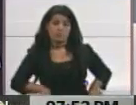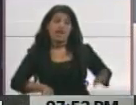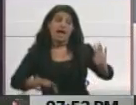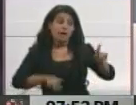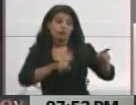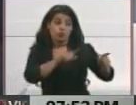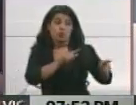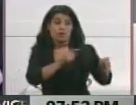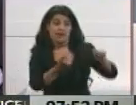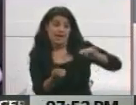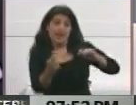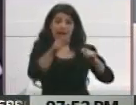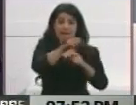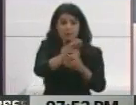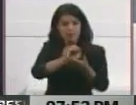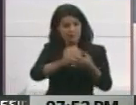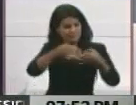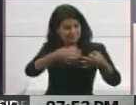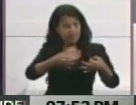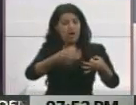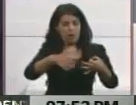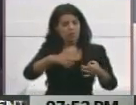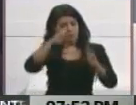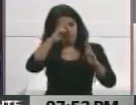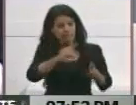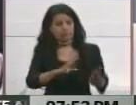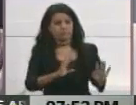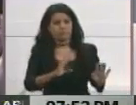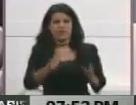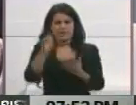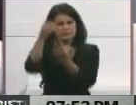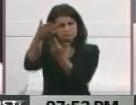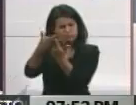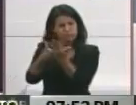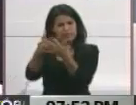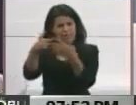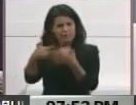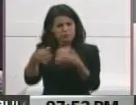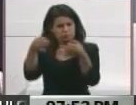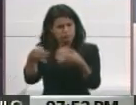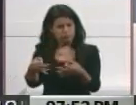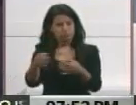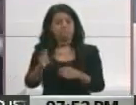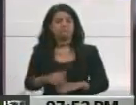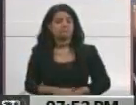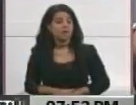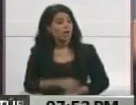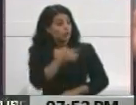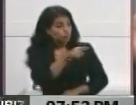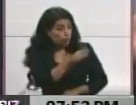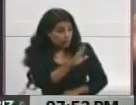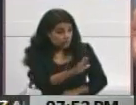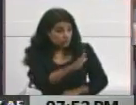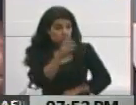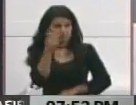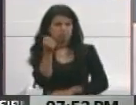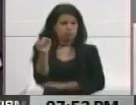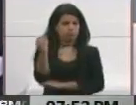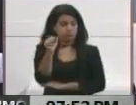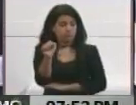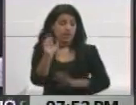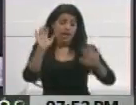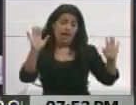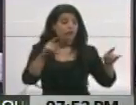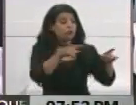Constitución muy bien redactada esa sentencia entonces le dice Bueno Mientras usted esté en esa situación todos sus actos son de nulidad